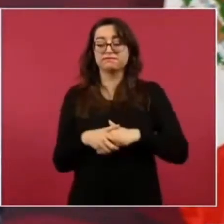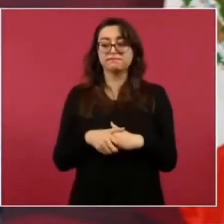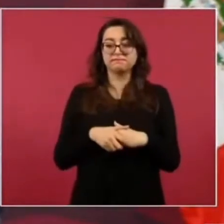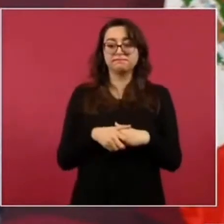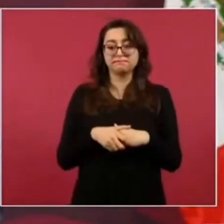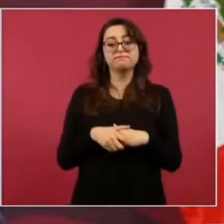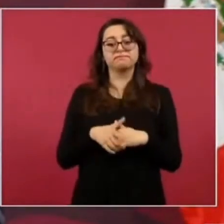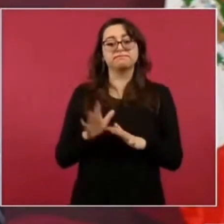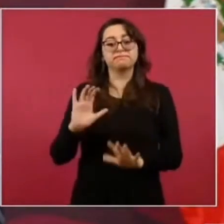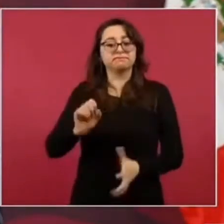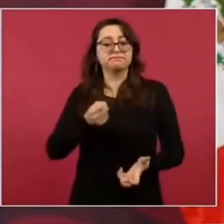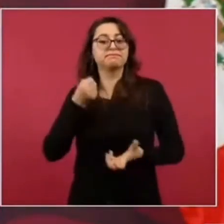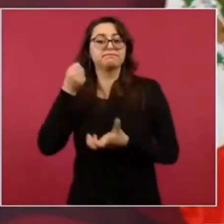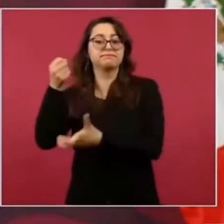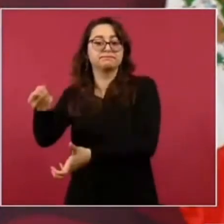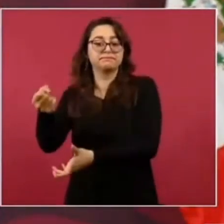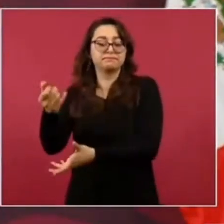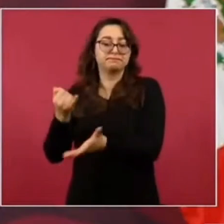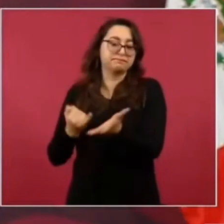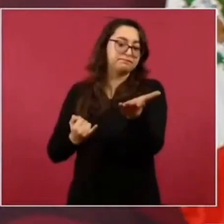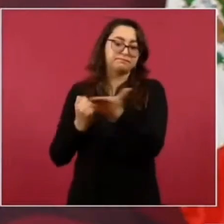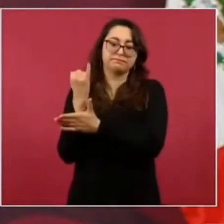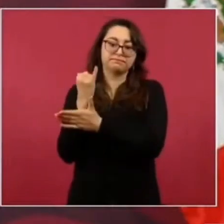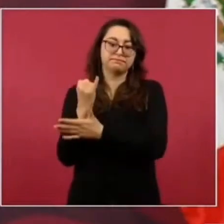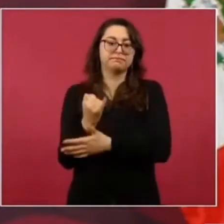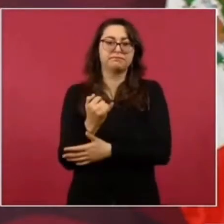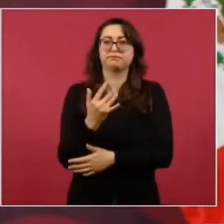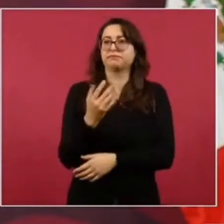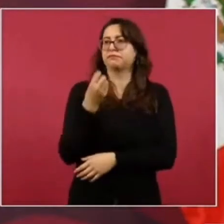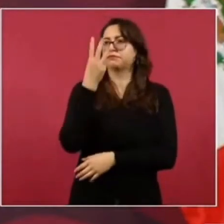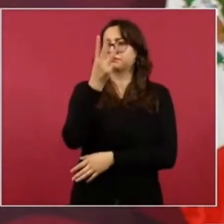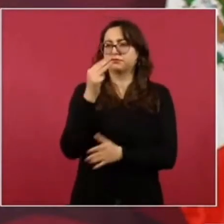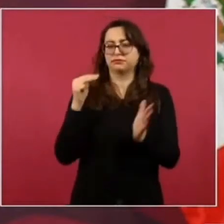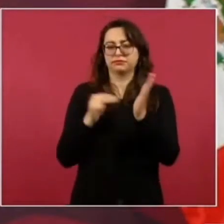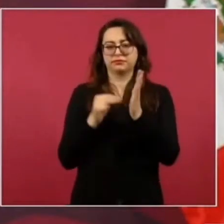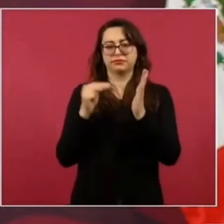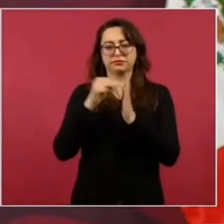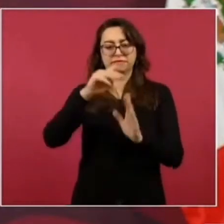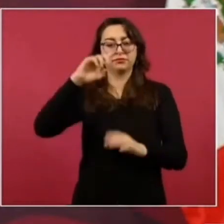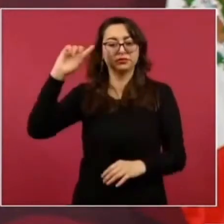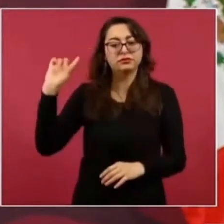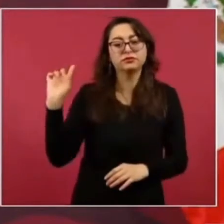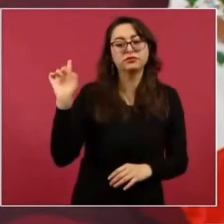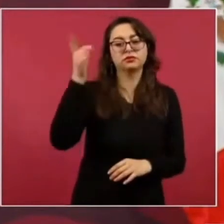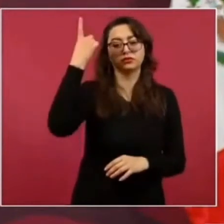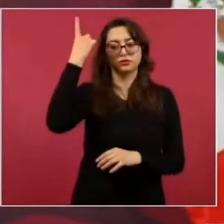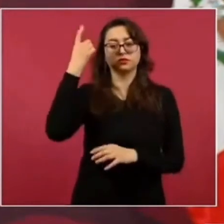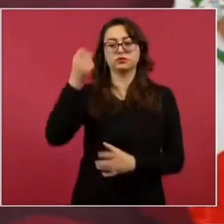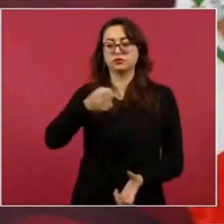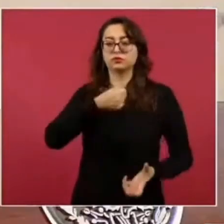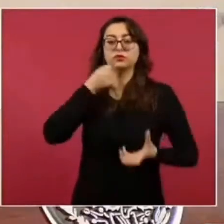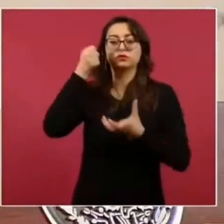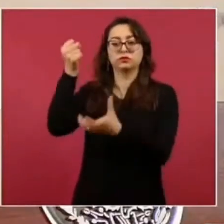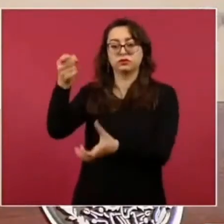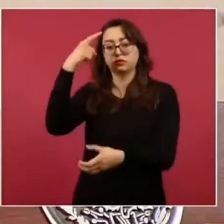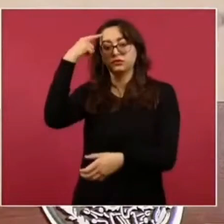y estamos destinando alrededor de 3,000 millones de dólares para